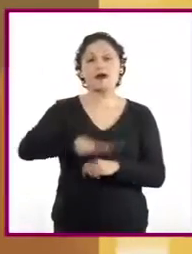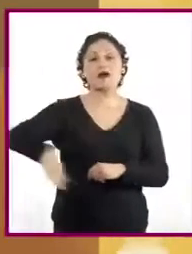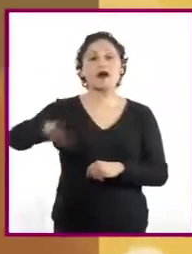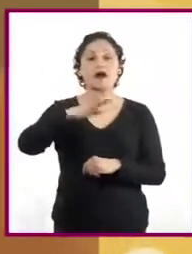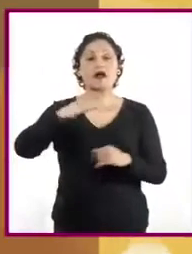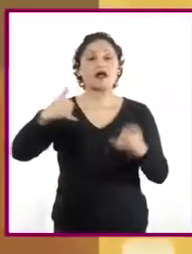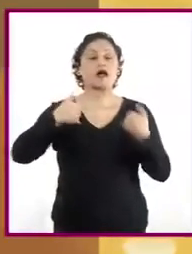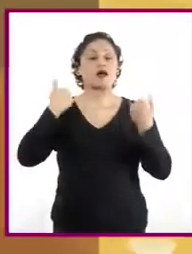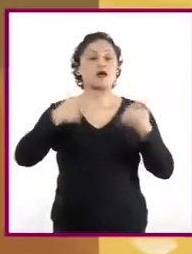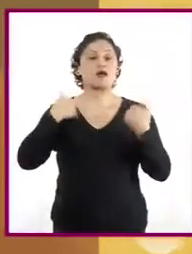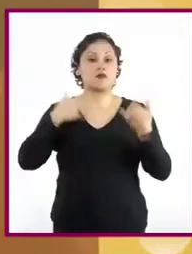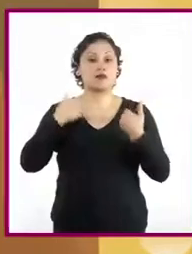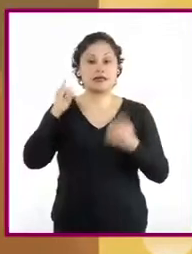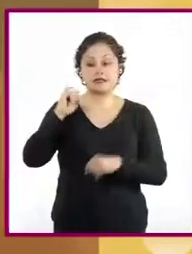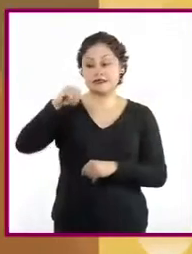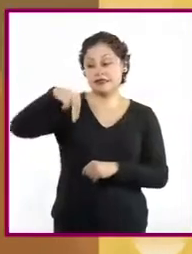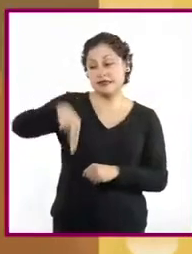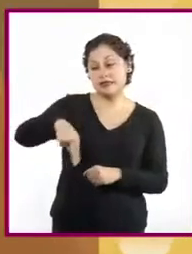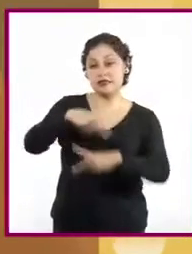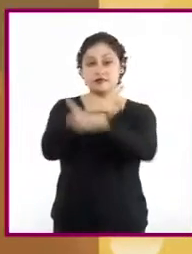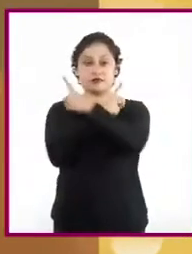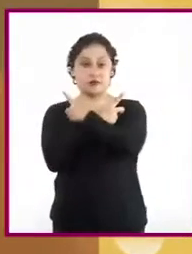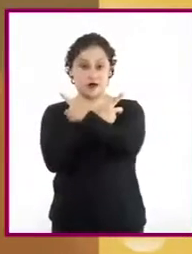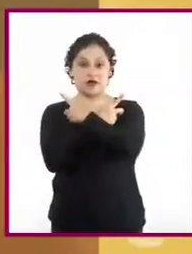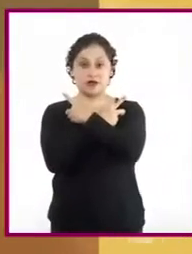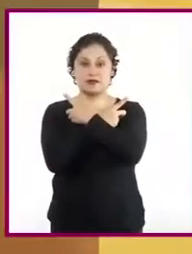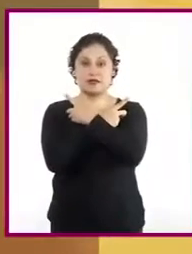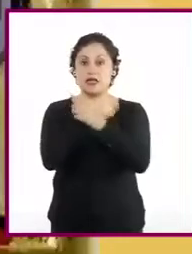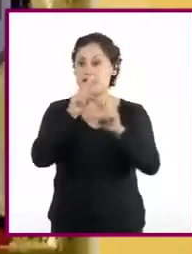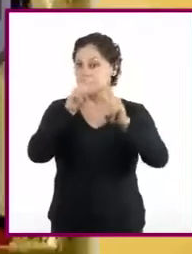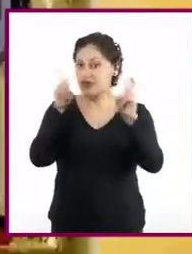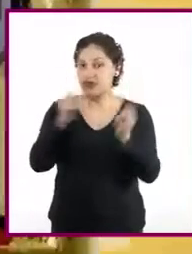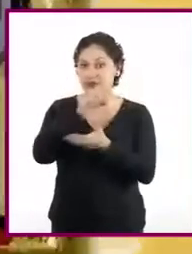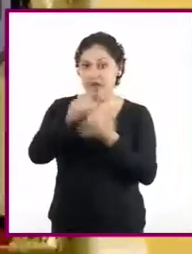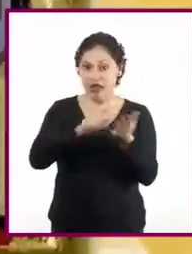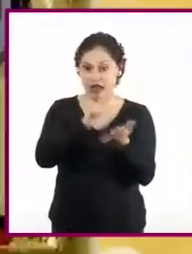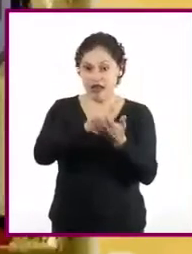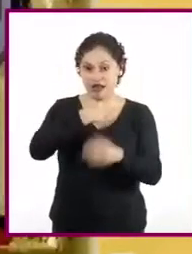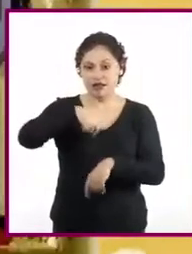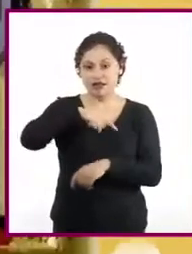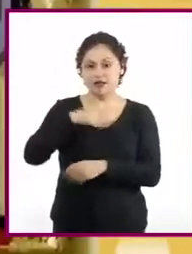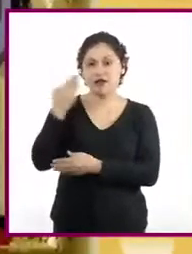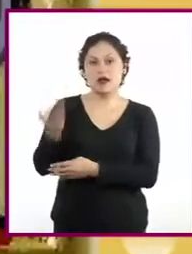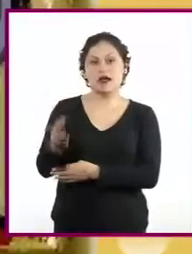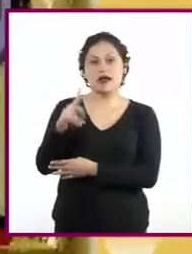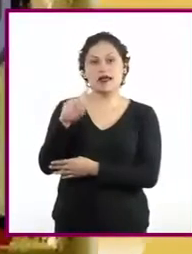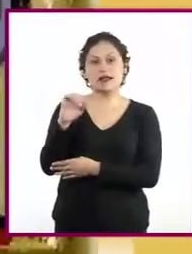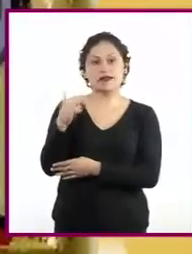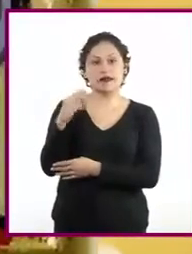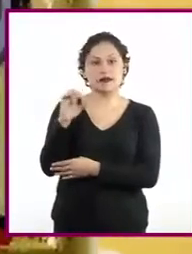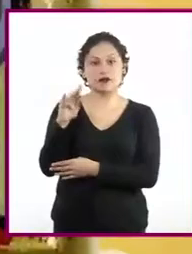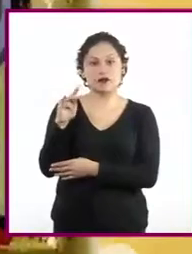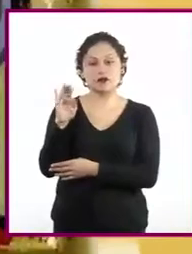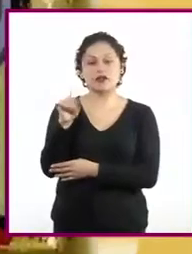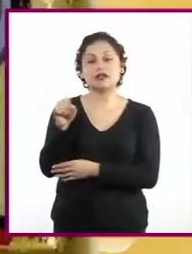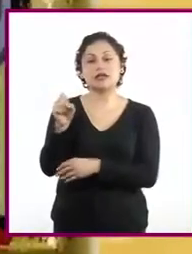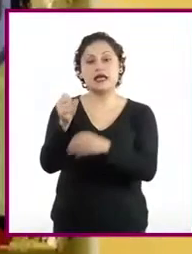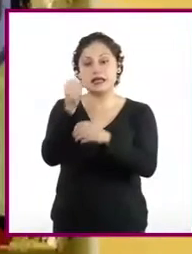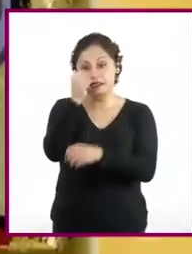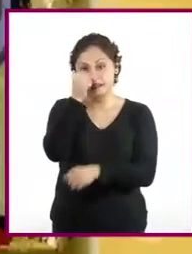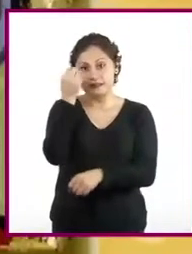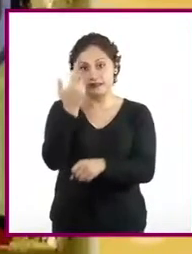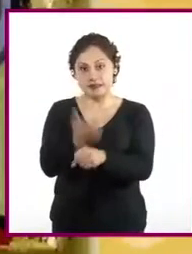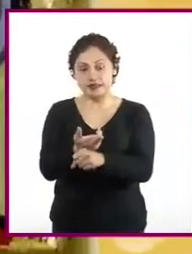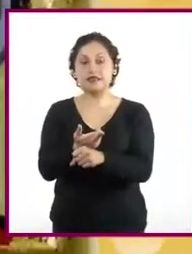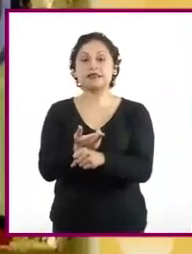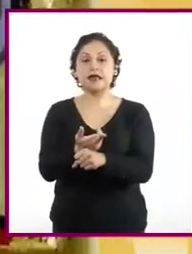de hoy, los derechos humanos en nuestras leyes. Y para ello nos acompaña Edgar Cortés Morales, secretario ejecutivo de la red